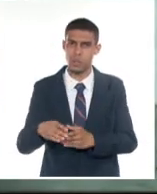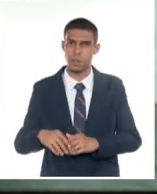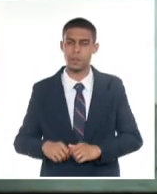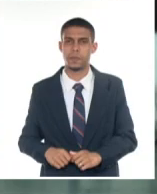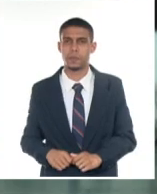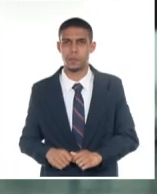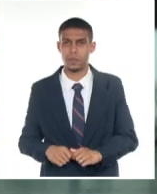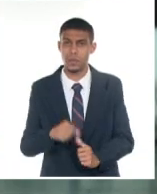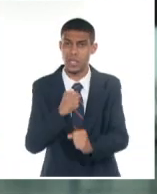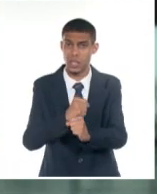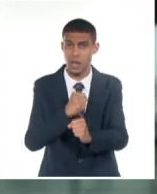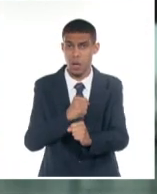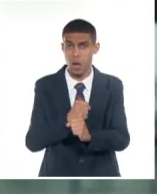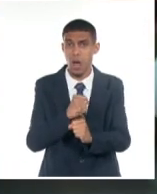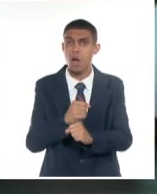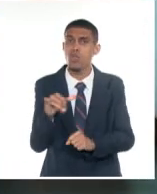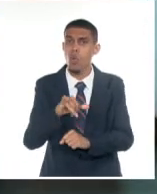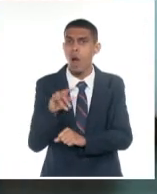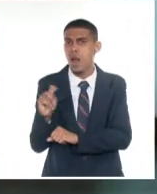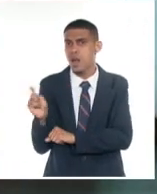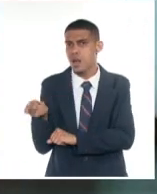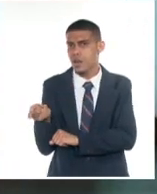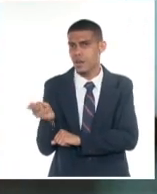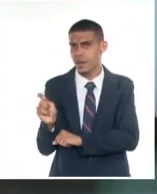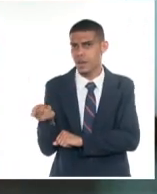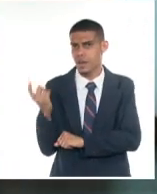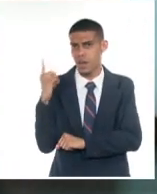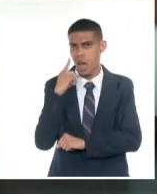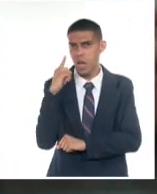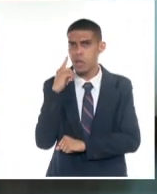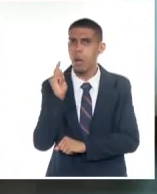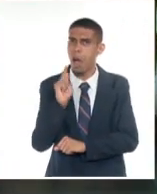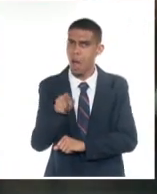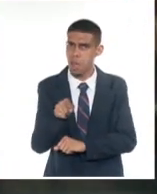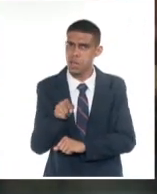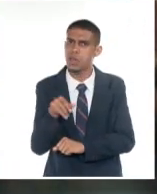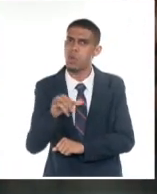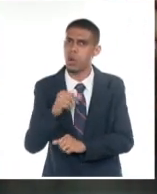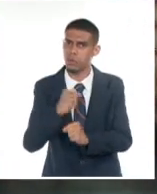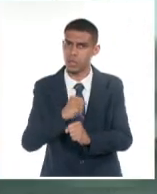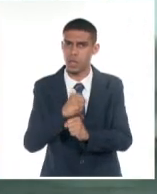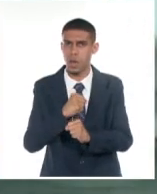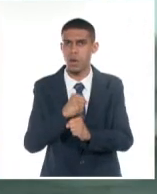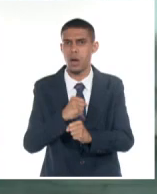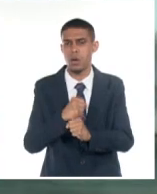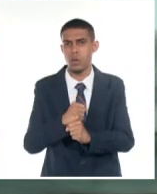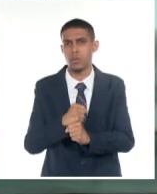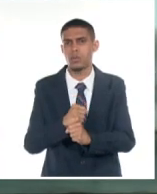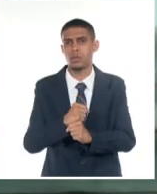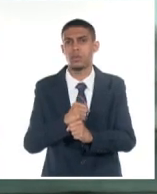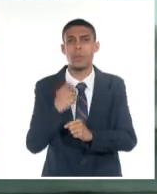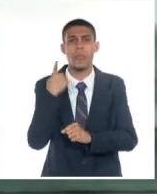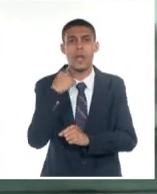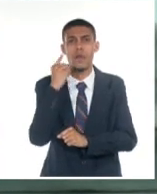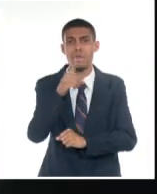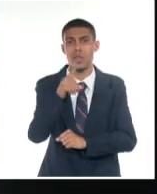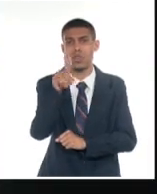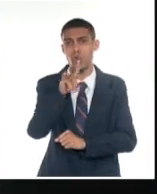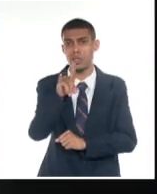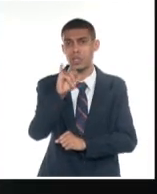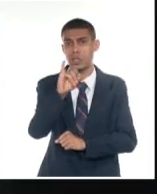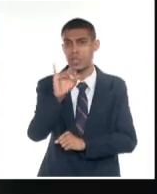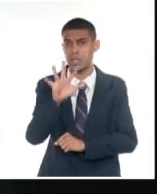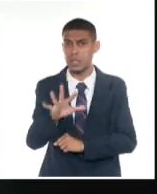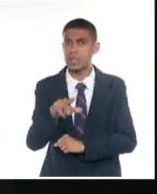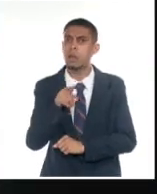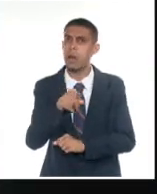labor llegó también a la radio cubana. Realizó interpretaciones para el público hasta 1965, cuando cantó por